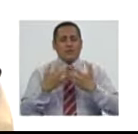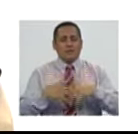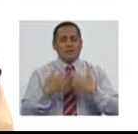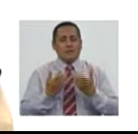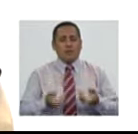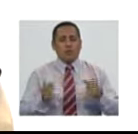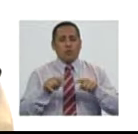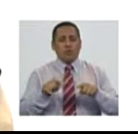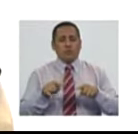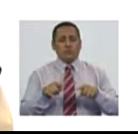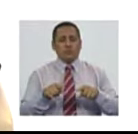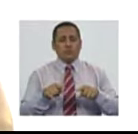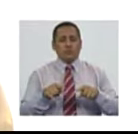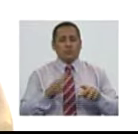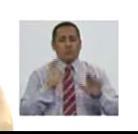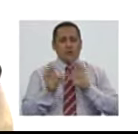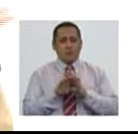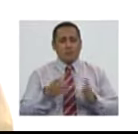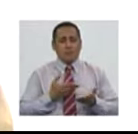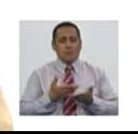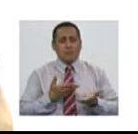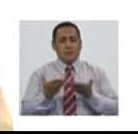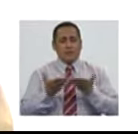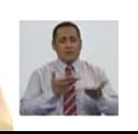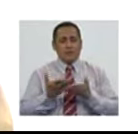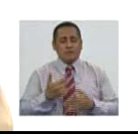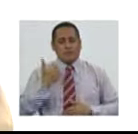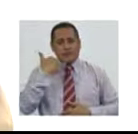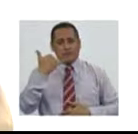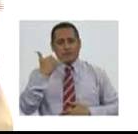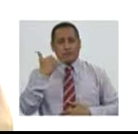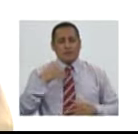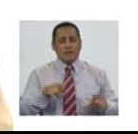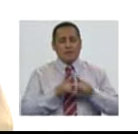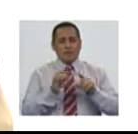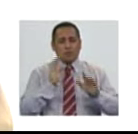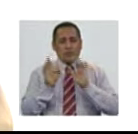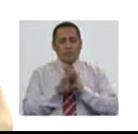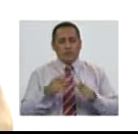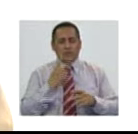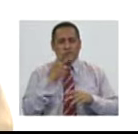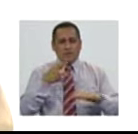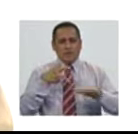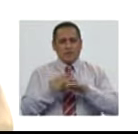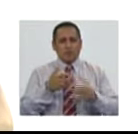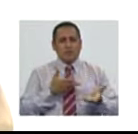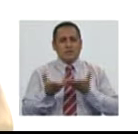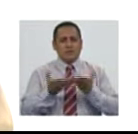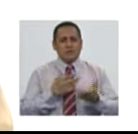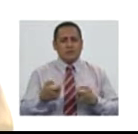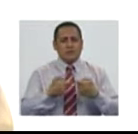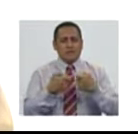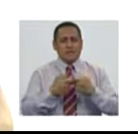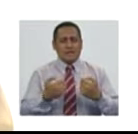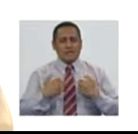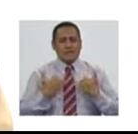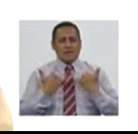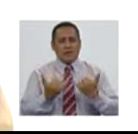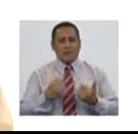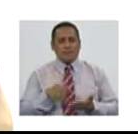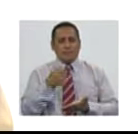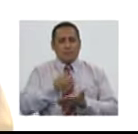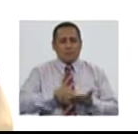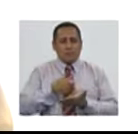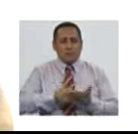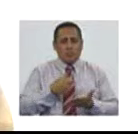empresa cuando en este caso prestadora nuevamente el servicio de telefonía celular por decir si se corta servicio de internet que uno tiene